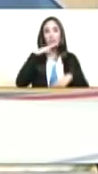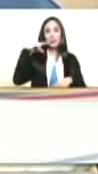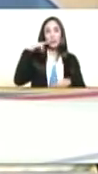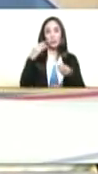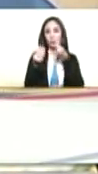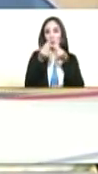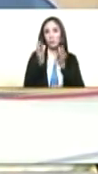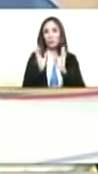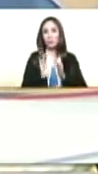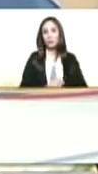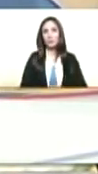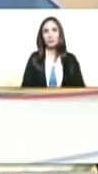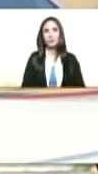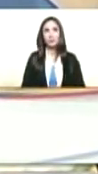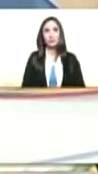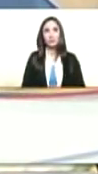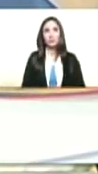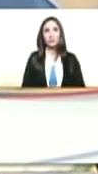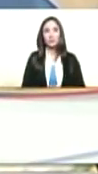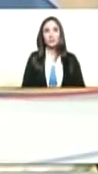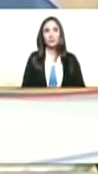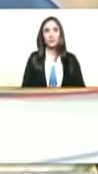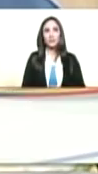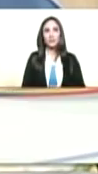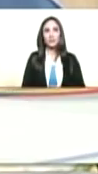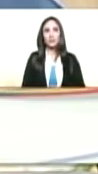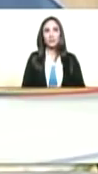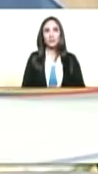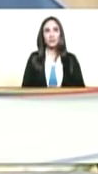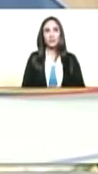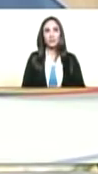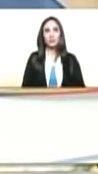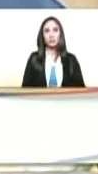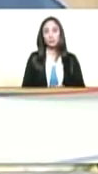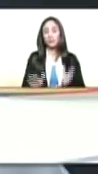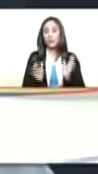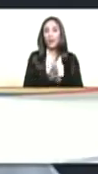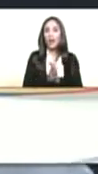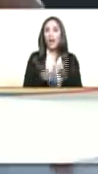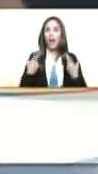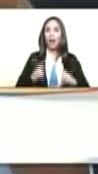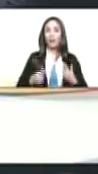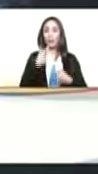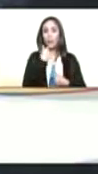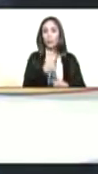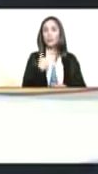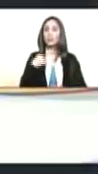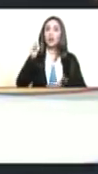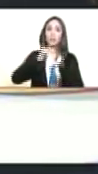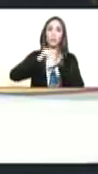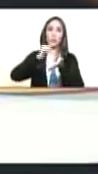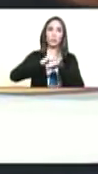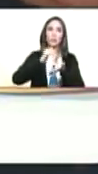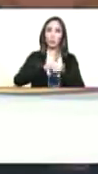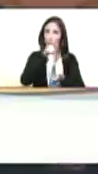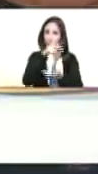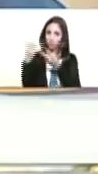Proteína. Ah, Aristóbulo. Buen provecho, dice Aristóbulo. Te voy a